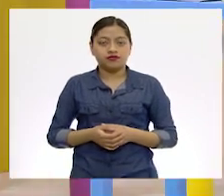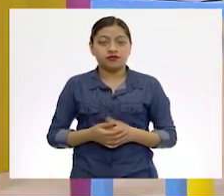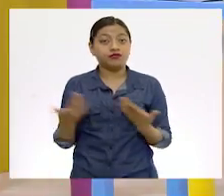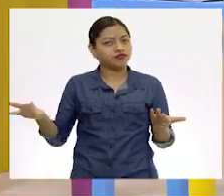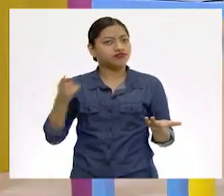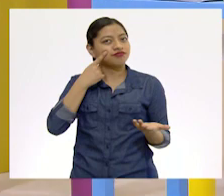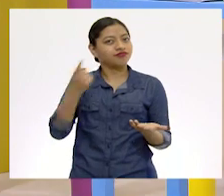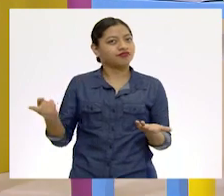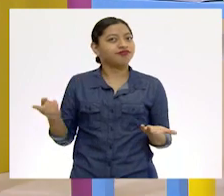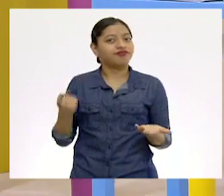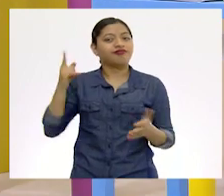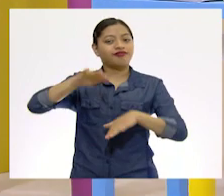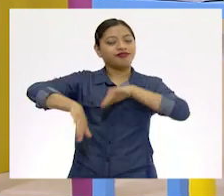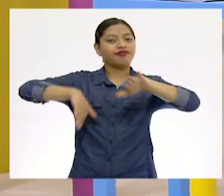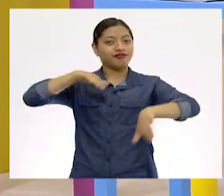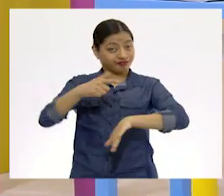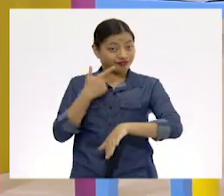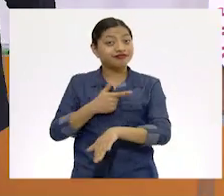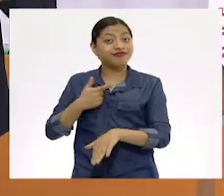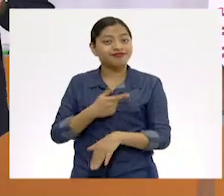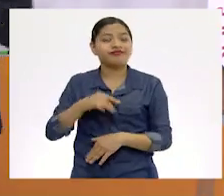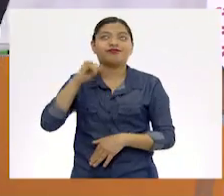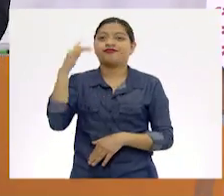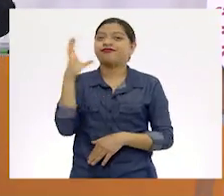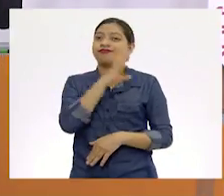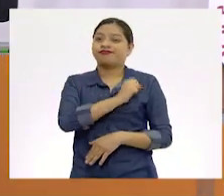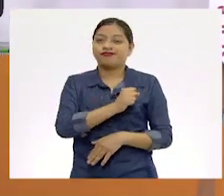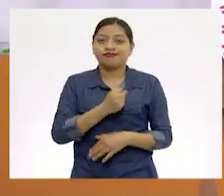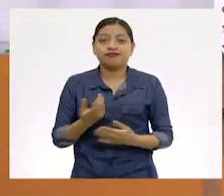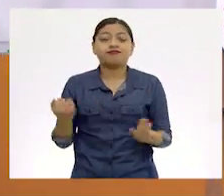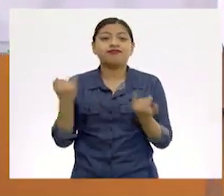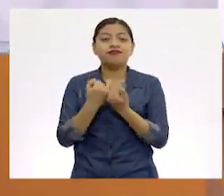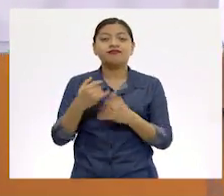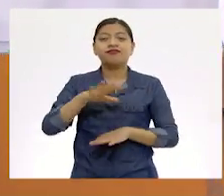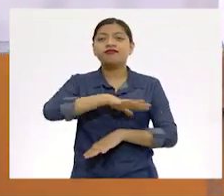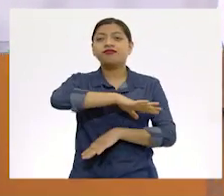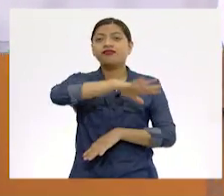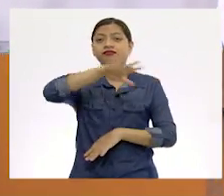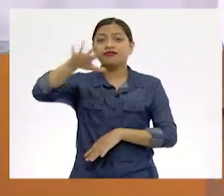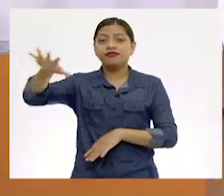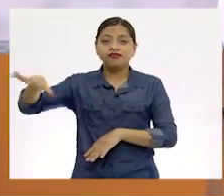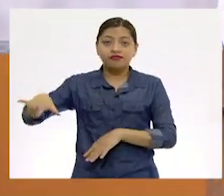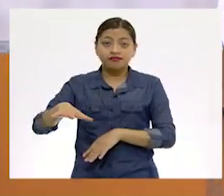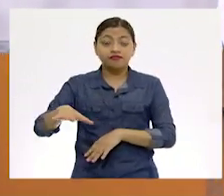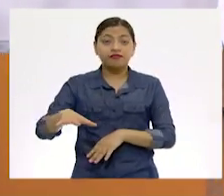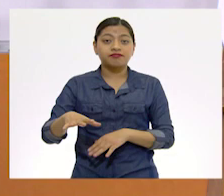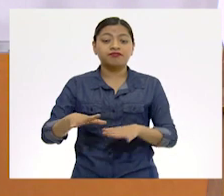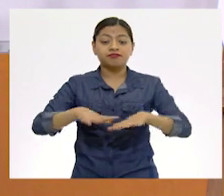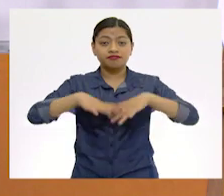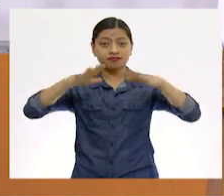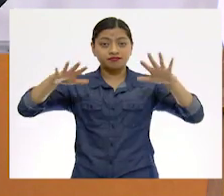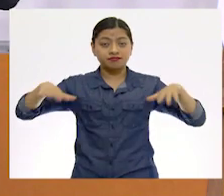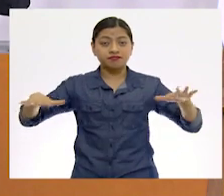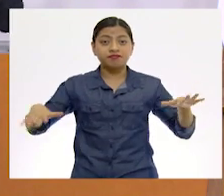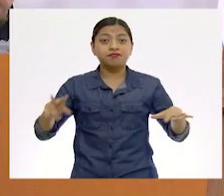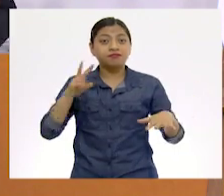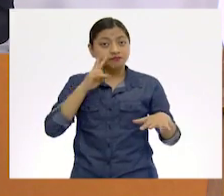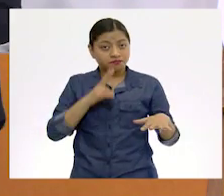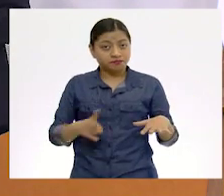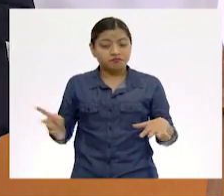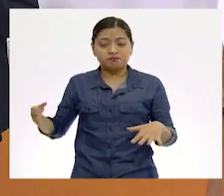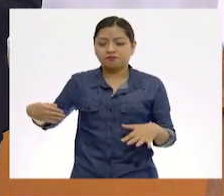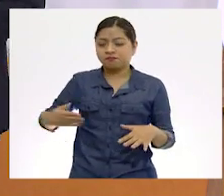¿Qué tal ese chapuzón que nos echamos, Eric? Me encantó, además, el paisaje. Y bueno, ¿qué me puedes decir de cómo vimos los